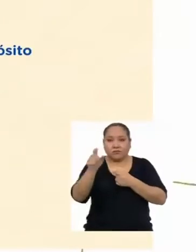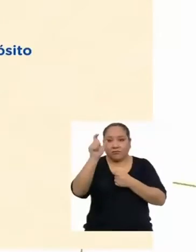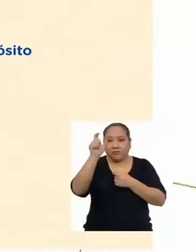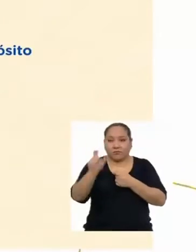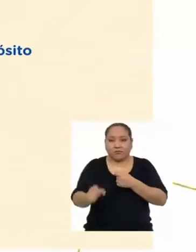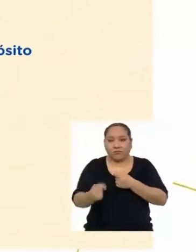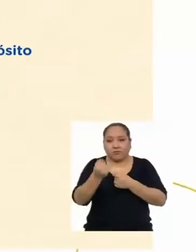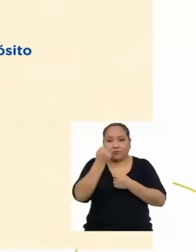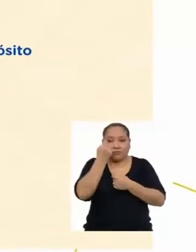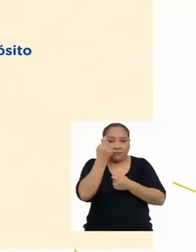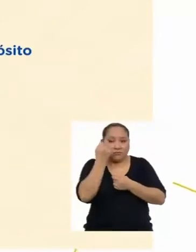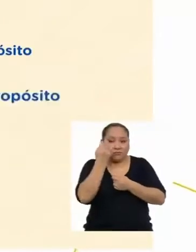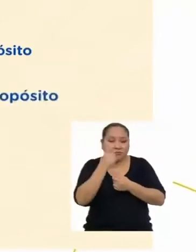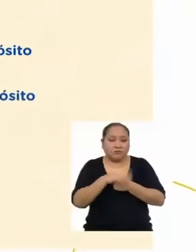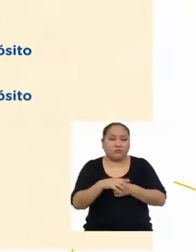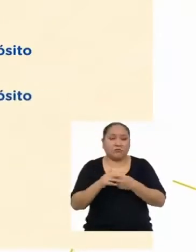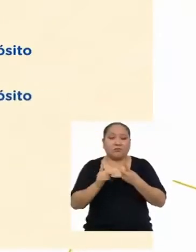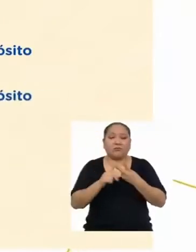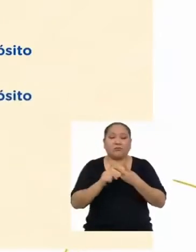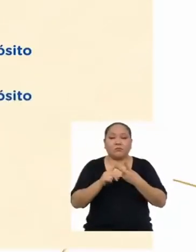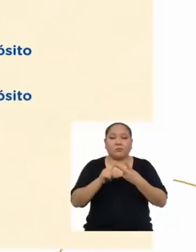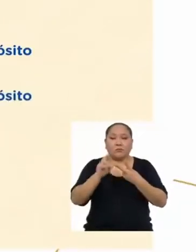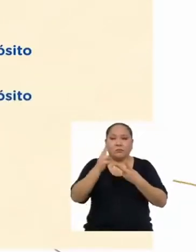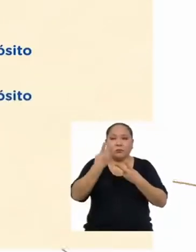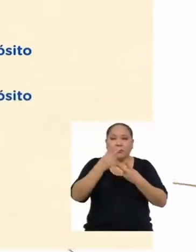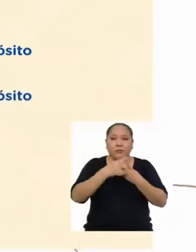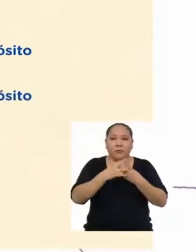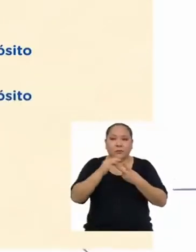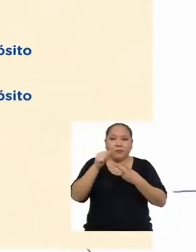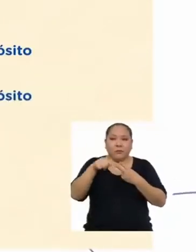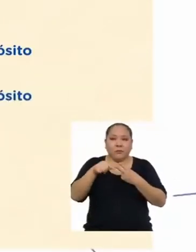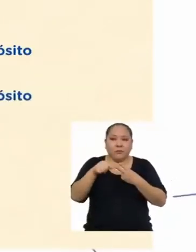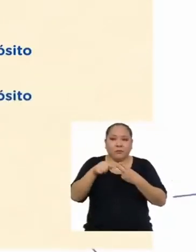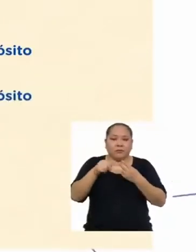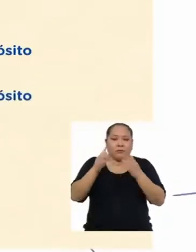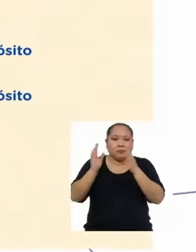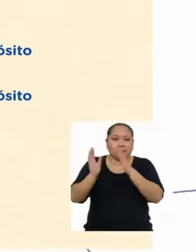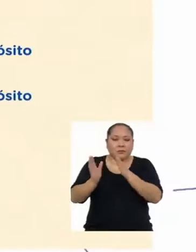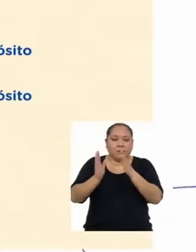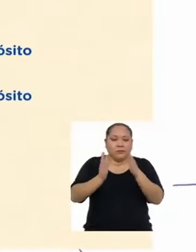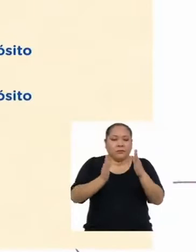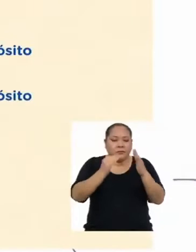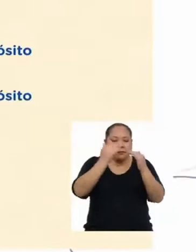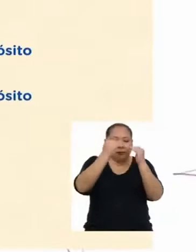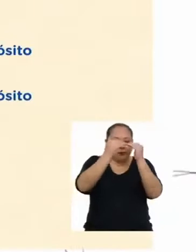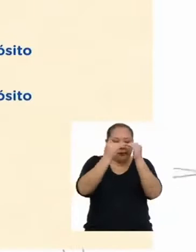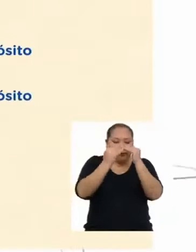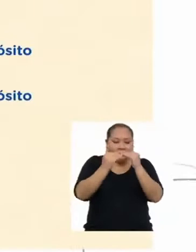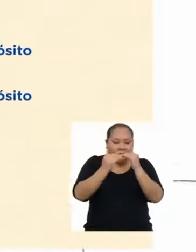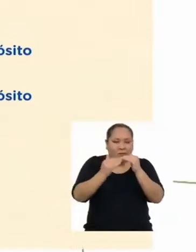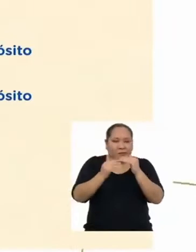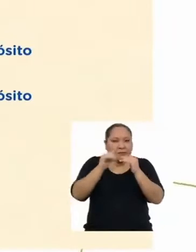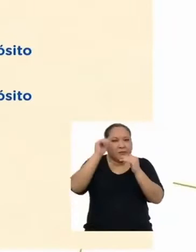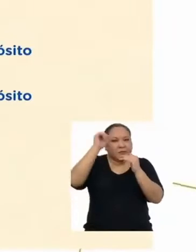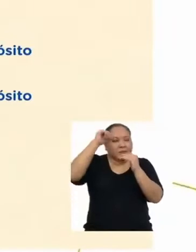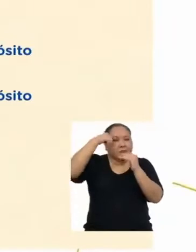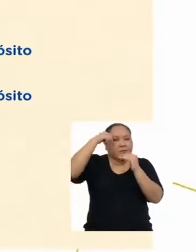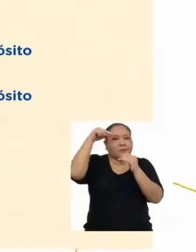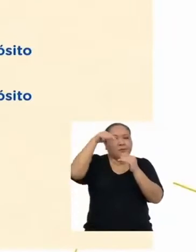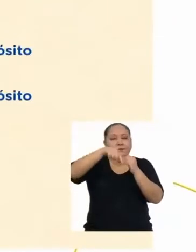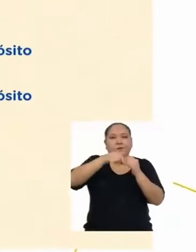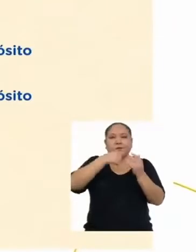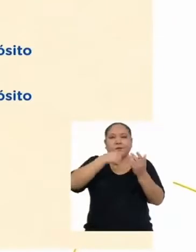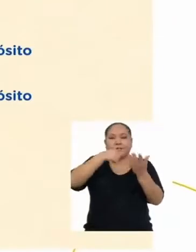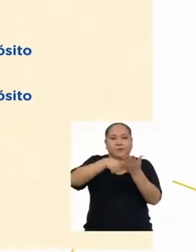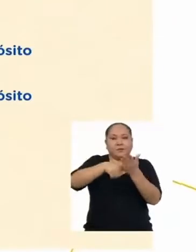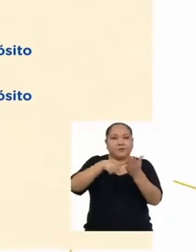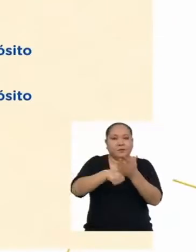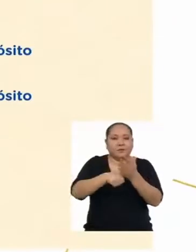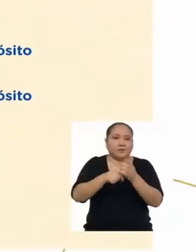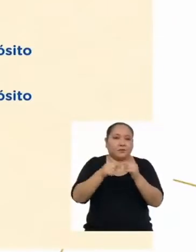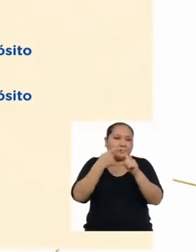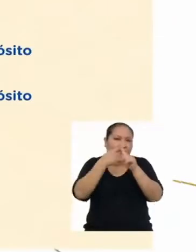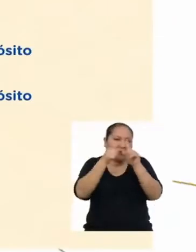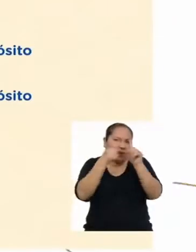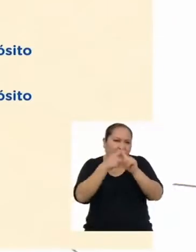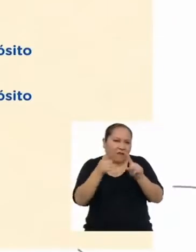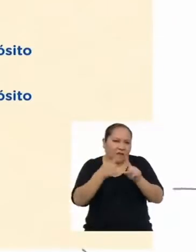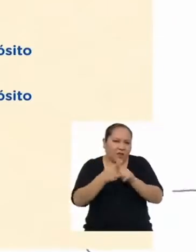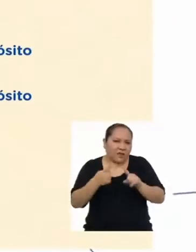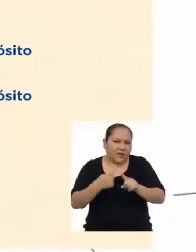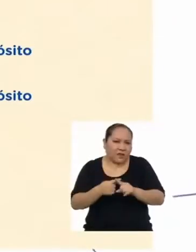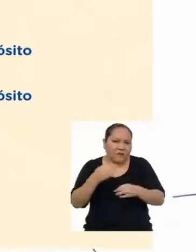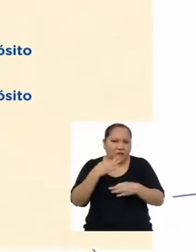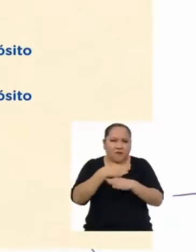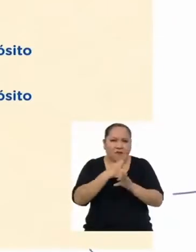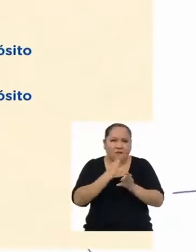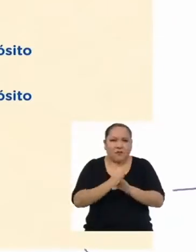contexto. Segundo, en cuanto a su estructura, recuerda que la carta tiene diversos elementos que